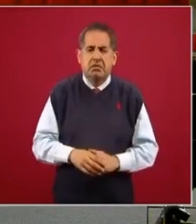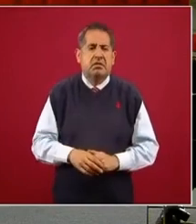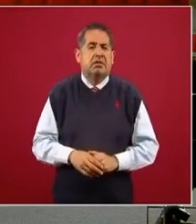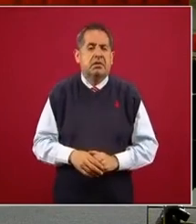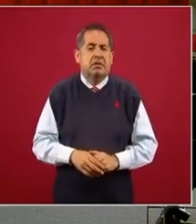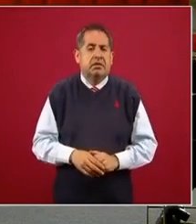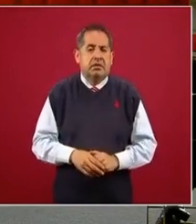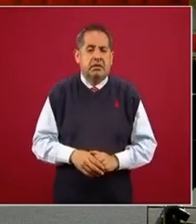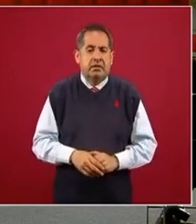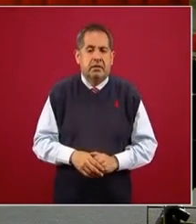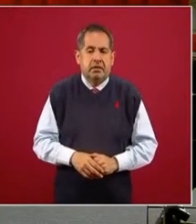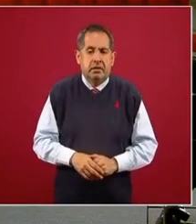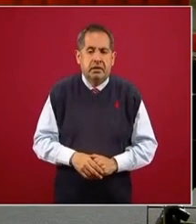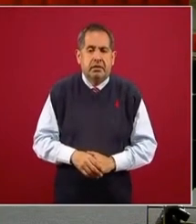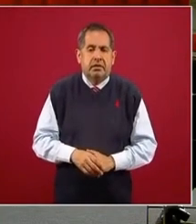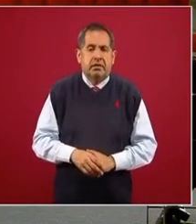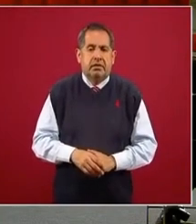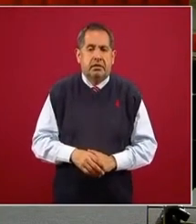Bueno,